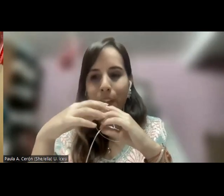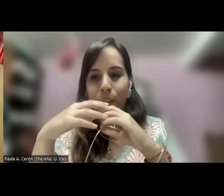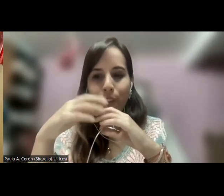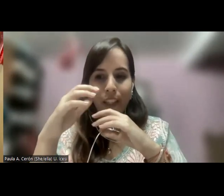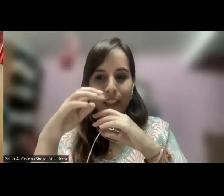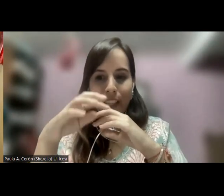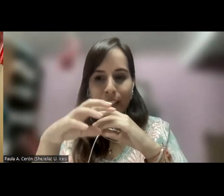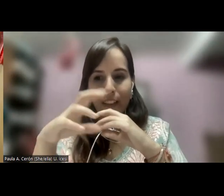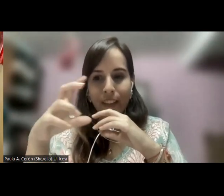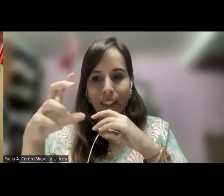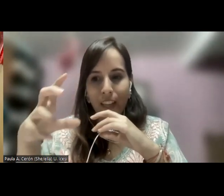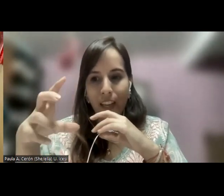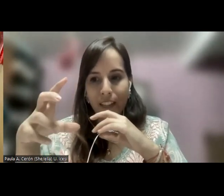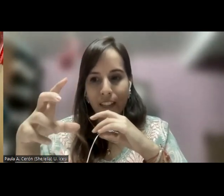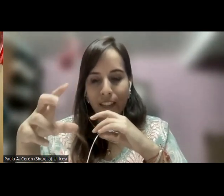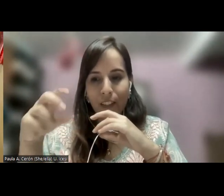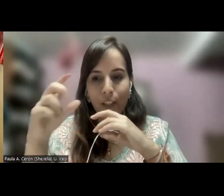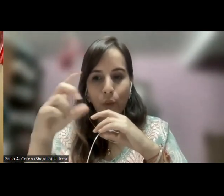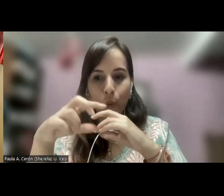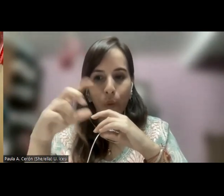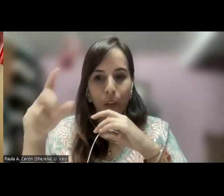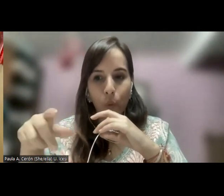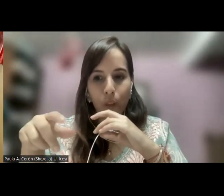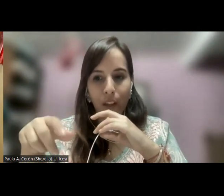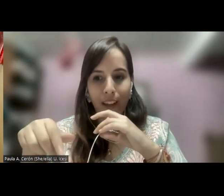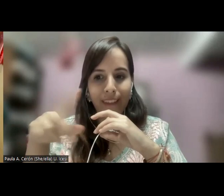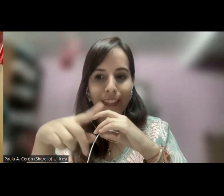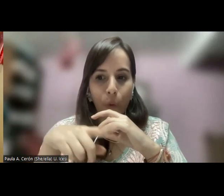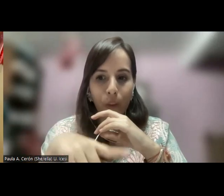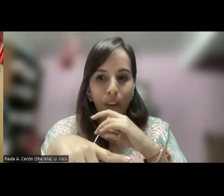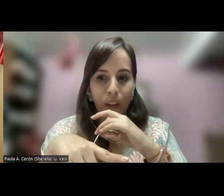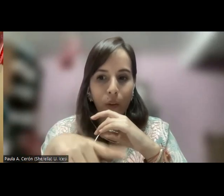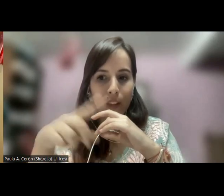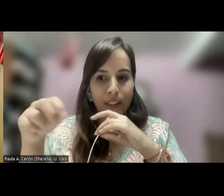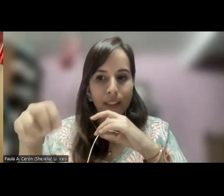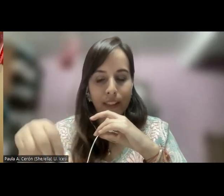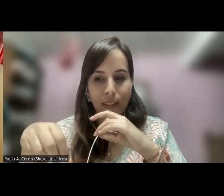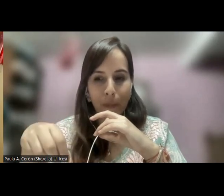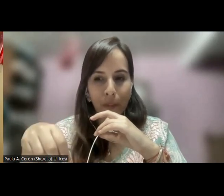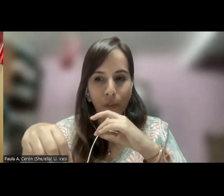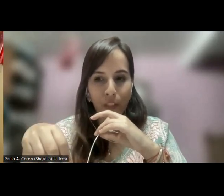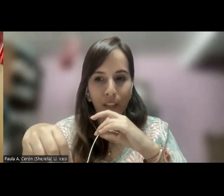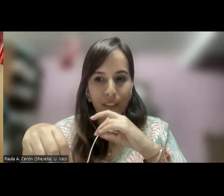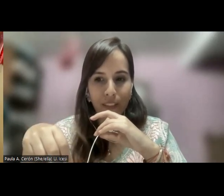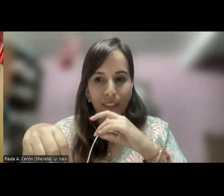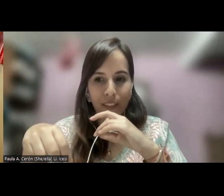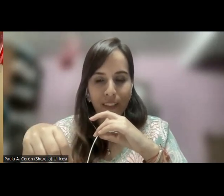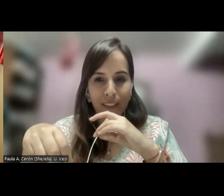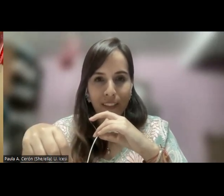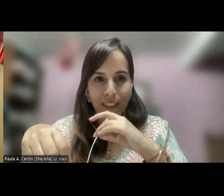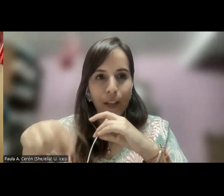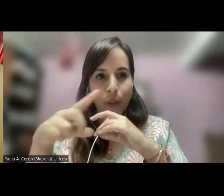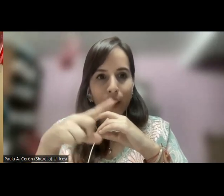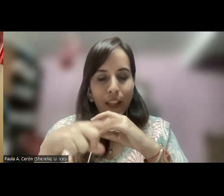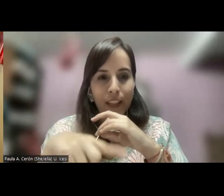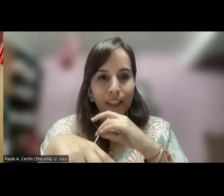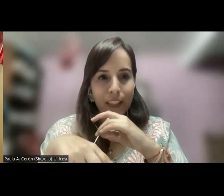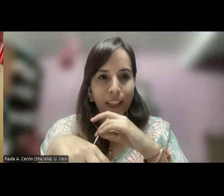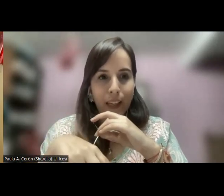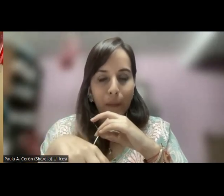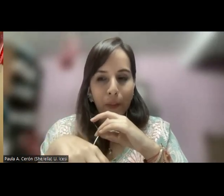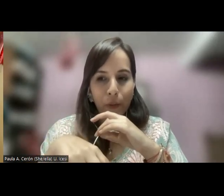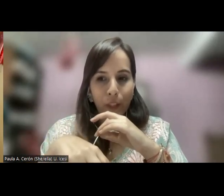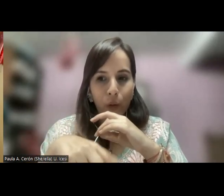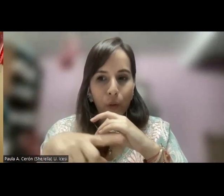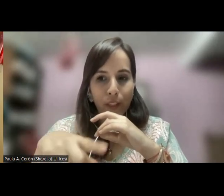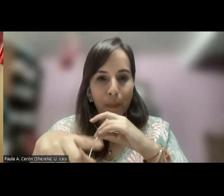planteamientos tan interesantes que hacen le surge una duda entre cuidado y la asistencia personal eso quiere decir